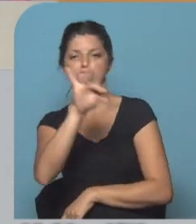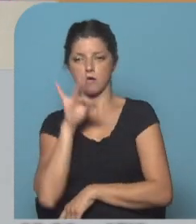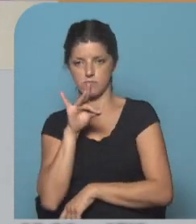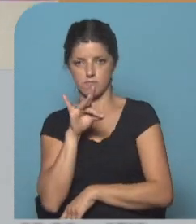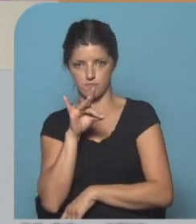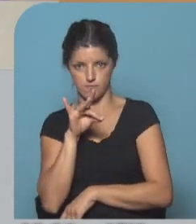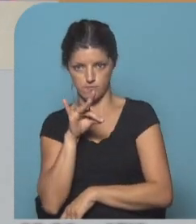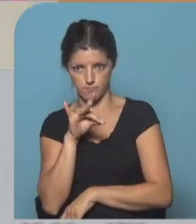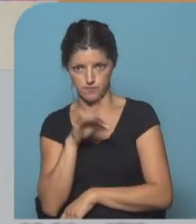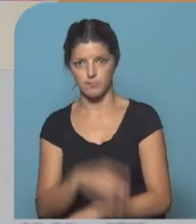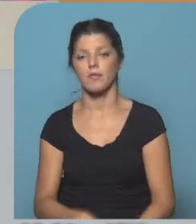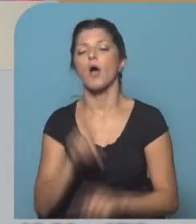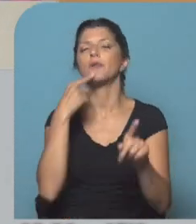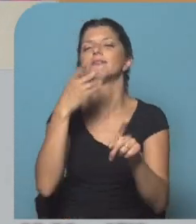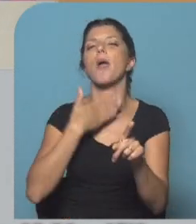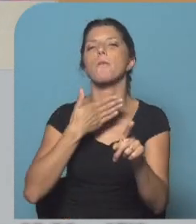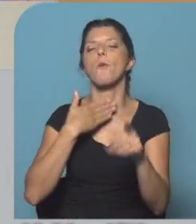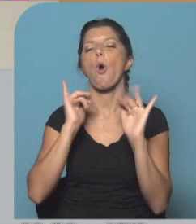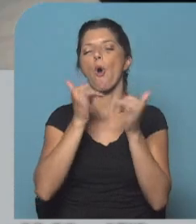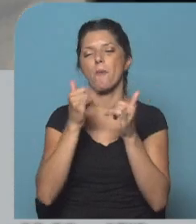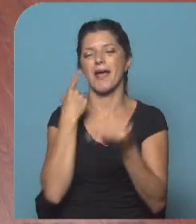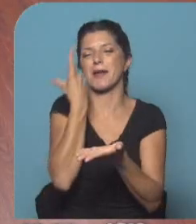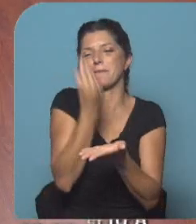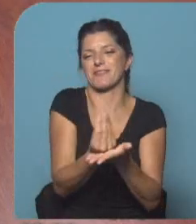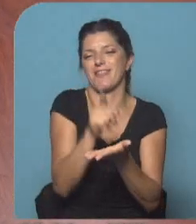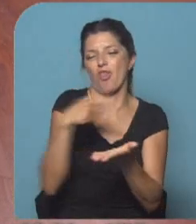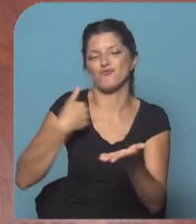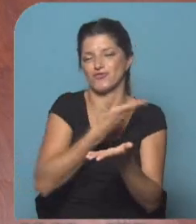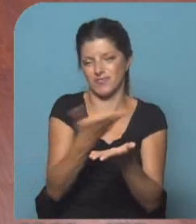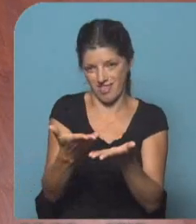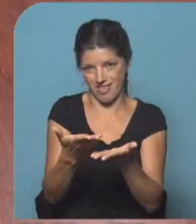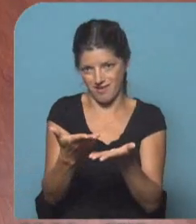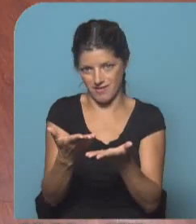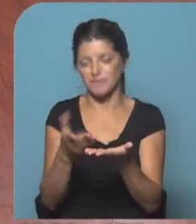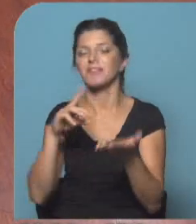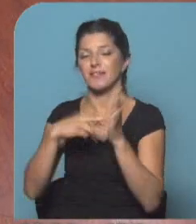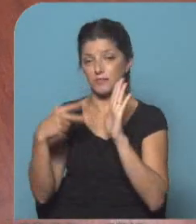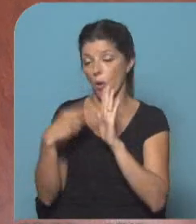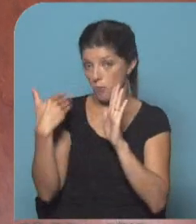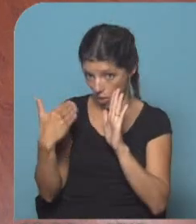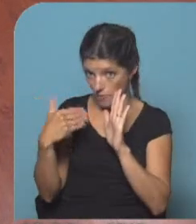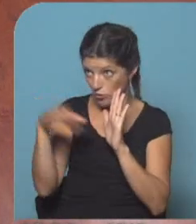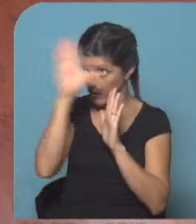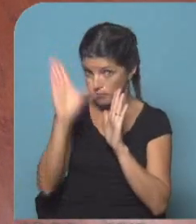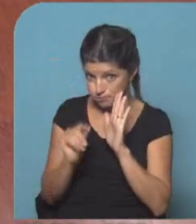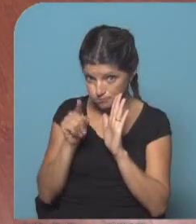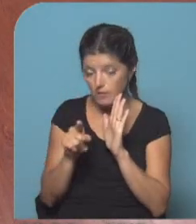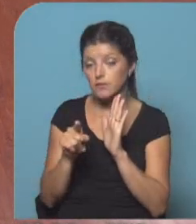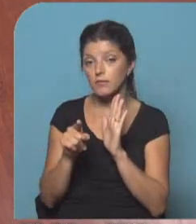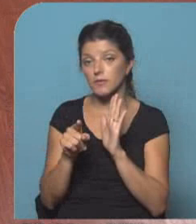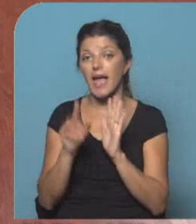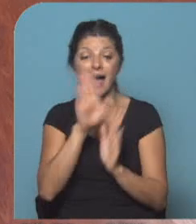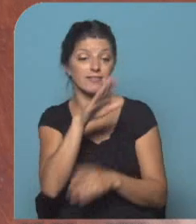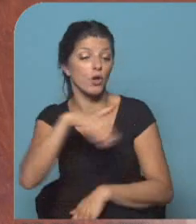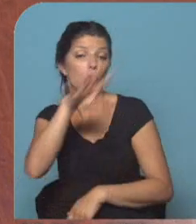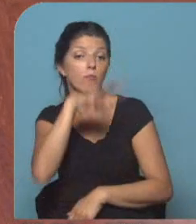que representó a la mayoría silenciosa. Esto que Podemos pretende ser a nivel nacional, lo fue Inés Arrimadas a nivel local, la